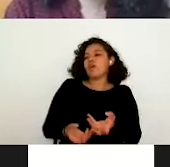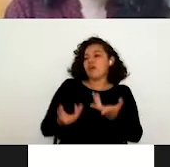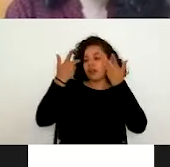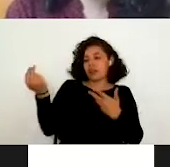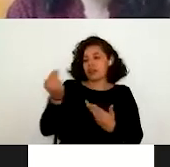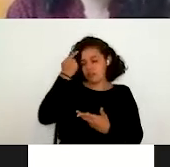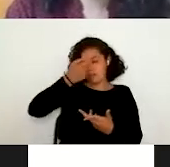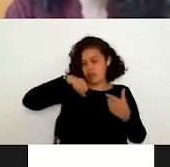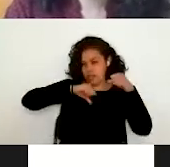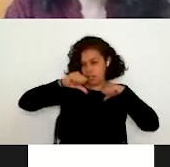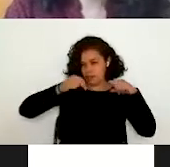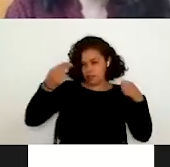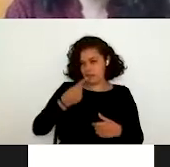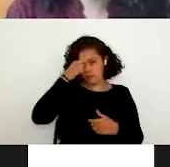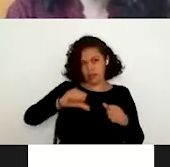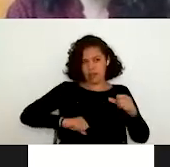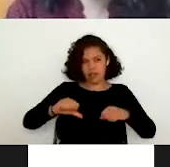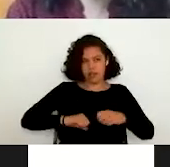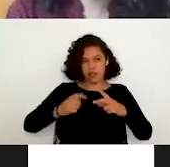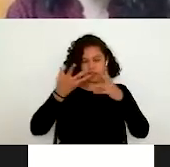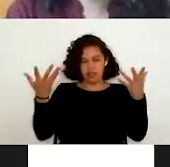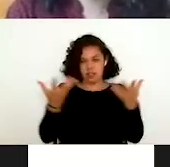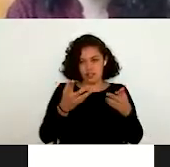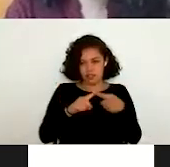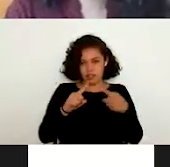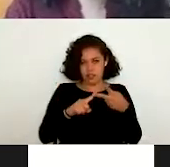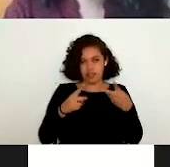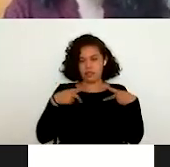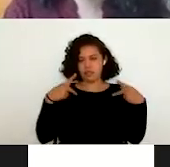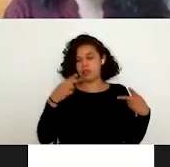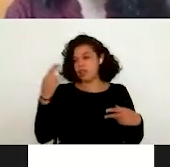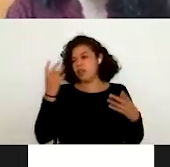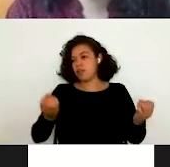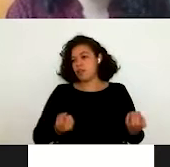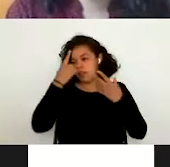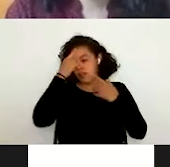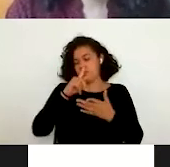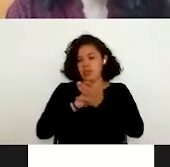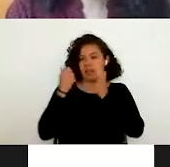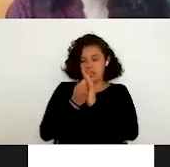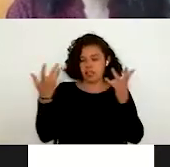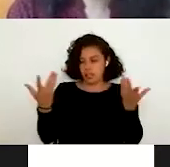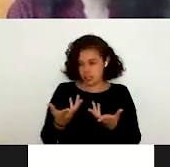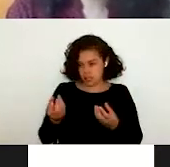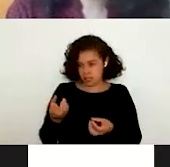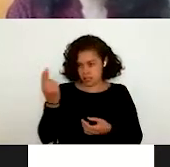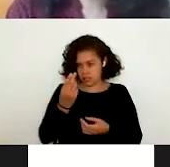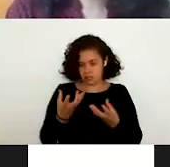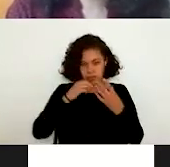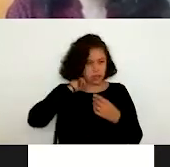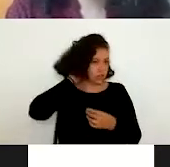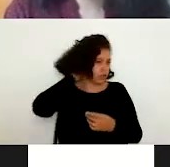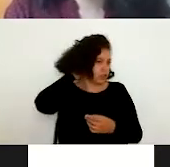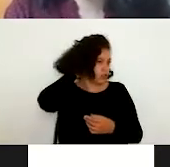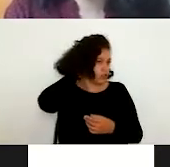las actividades, cuántas personas se necesitan para llevar a cabo las técnicas, si son